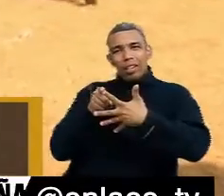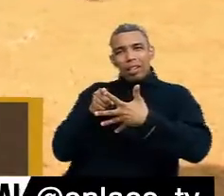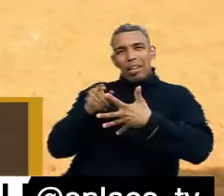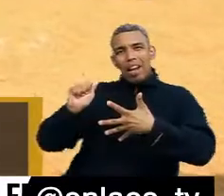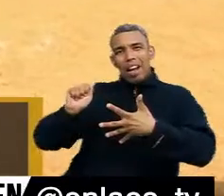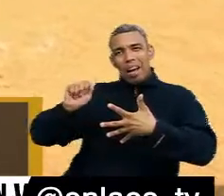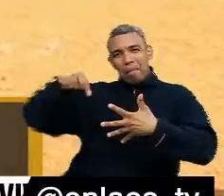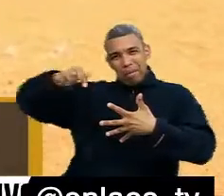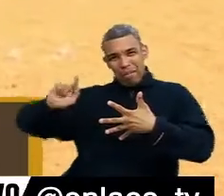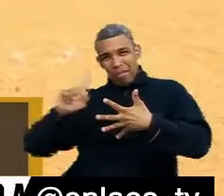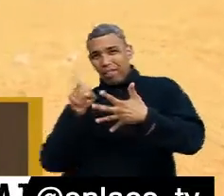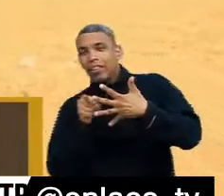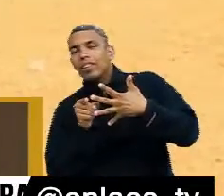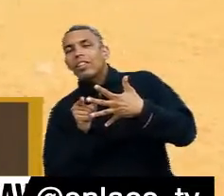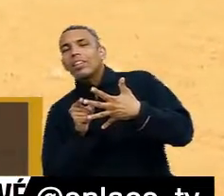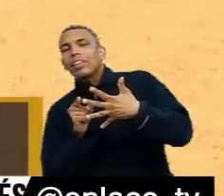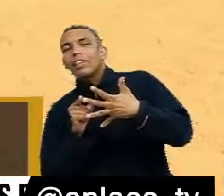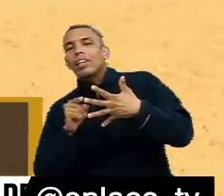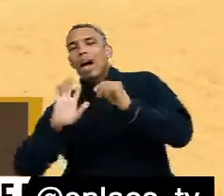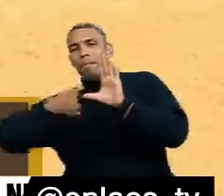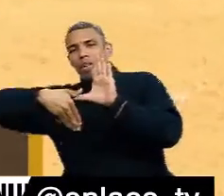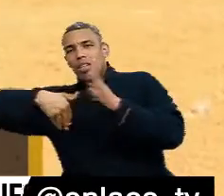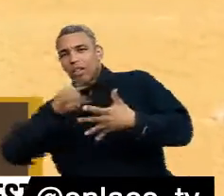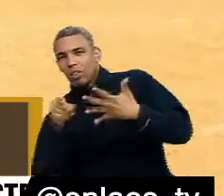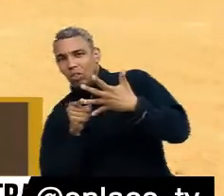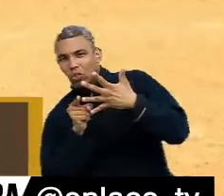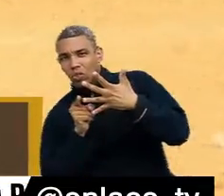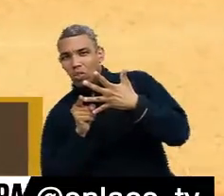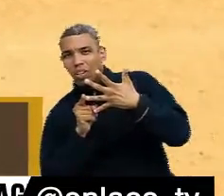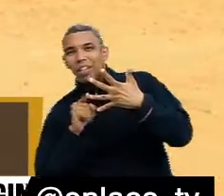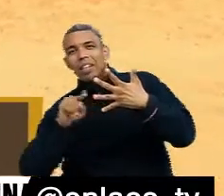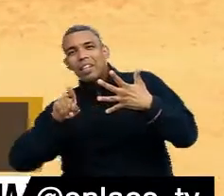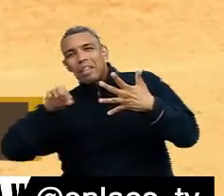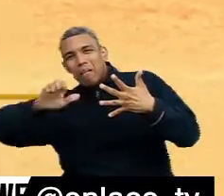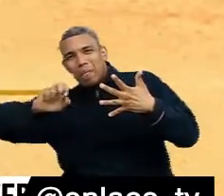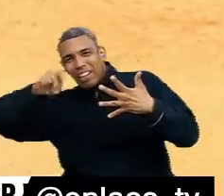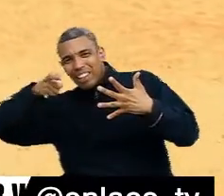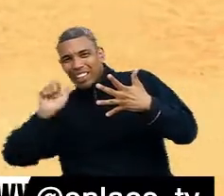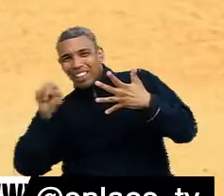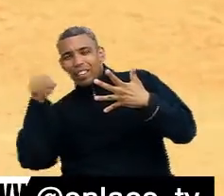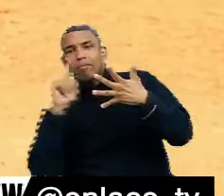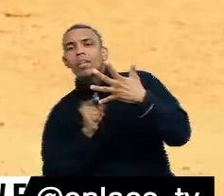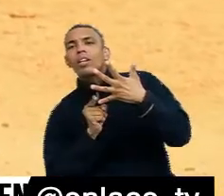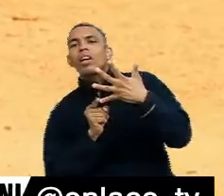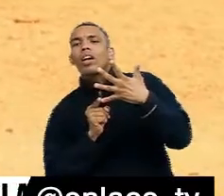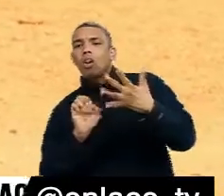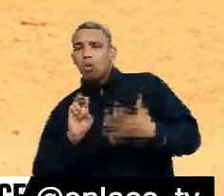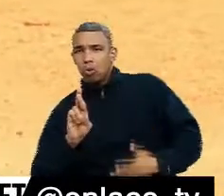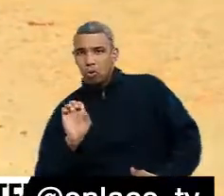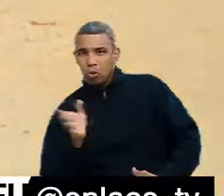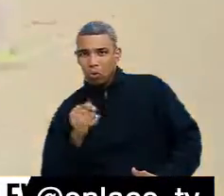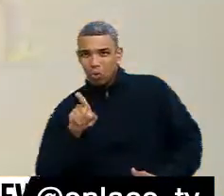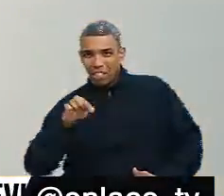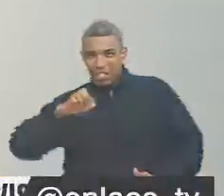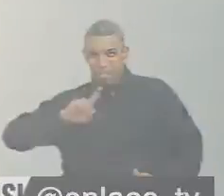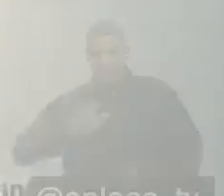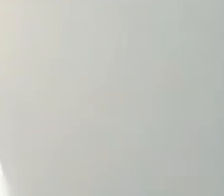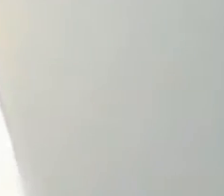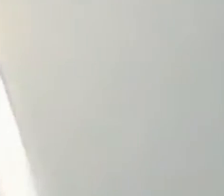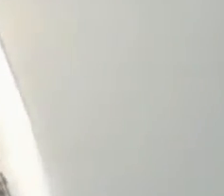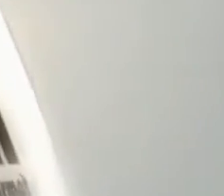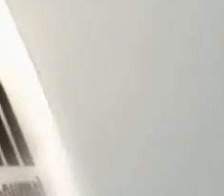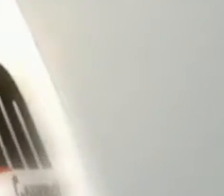APF Human, tercer puesto Las Américas, cuarto puesto para Espagén y el quinto lugar lo ocupa Oro Express.